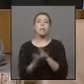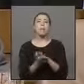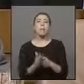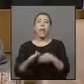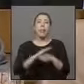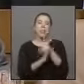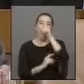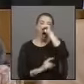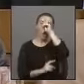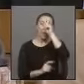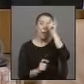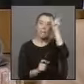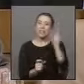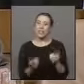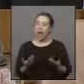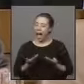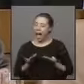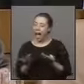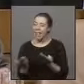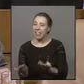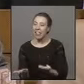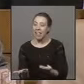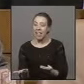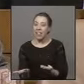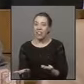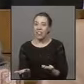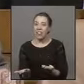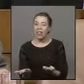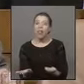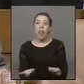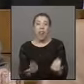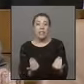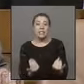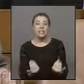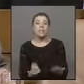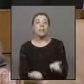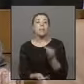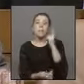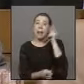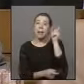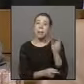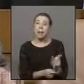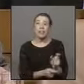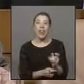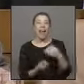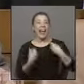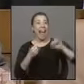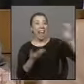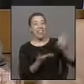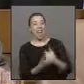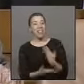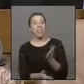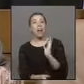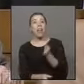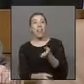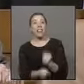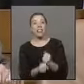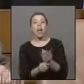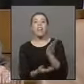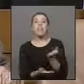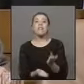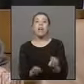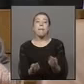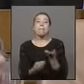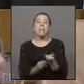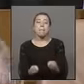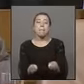persona que atiende allí, dentro de los requisitos que le pongamos para que esa persona se adjudique, ese trabajo tiene que haber un requisito adicional,